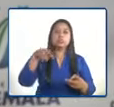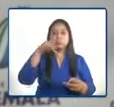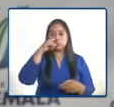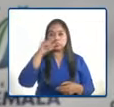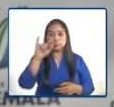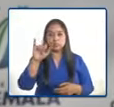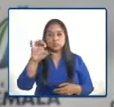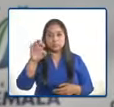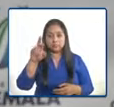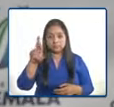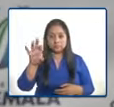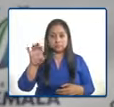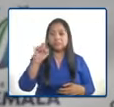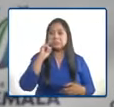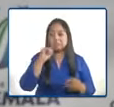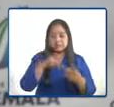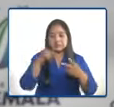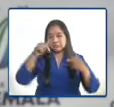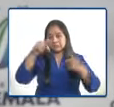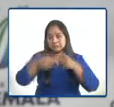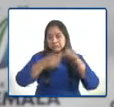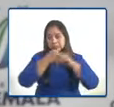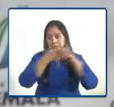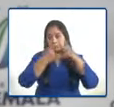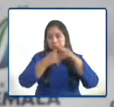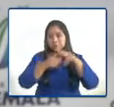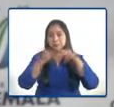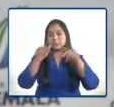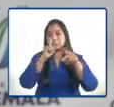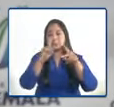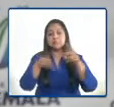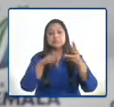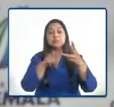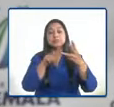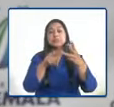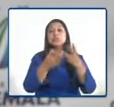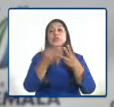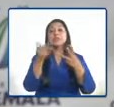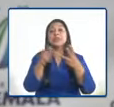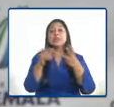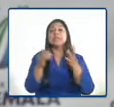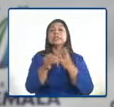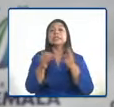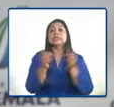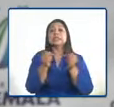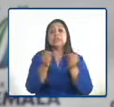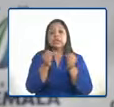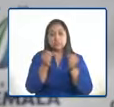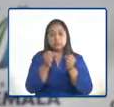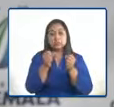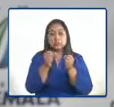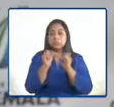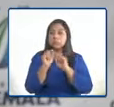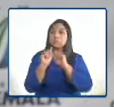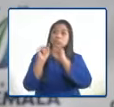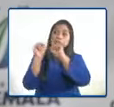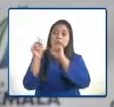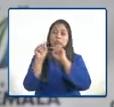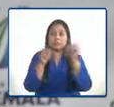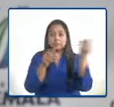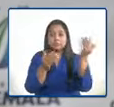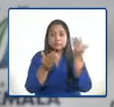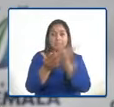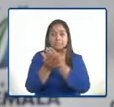Tenemos también una nueva ruta que acabamos de abrir a Quetzaltenango, una nueva ruta que viene a dar